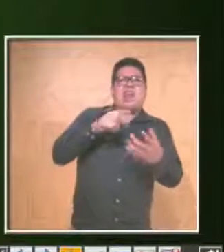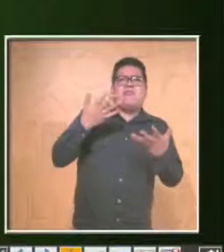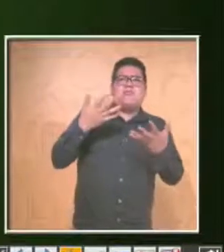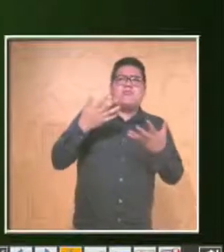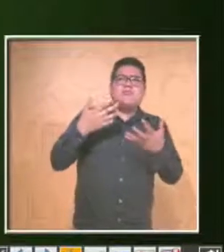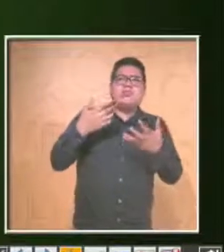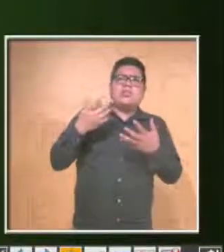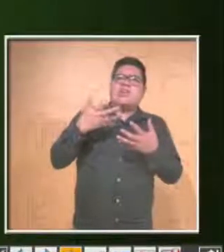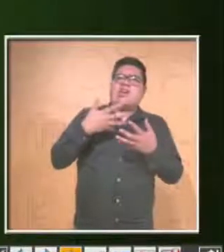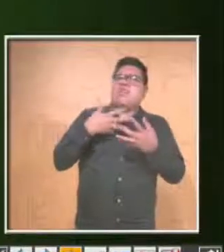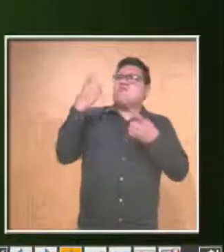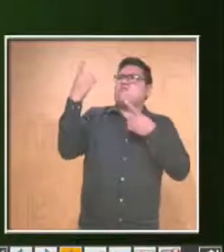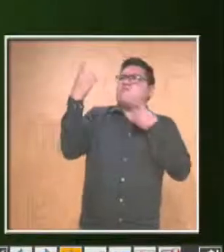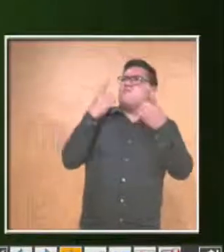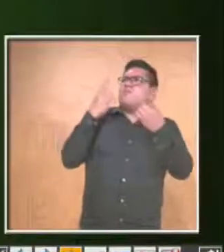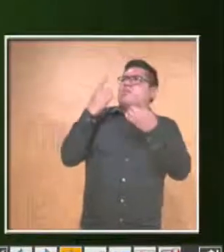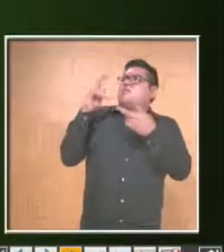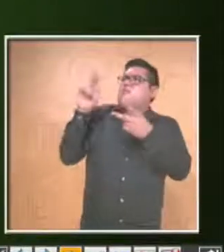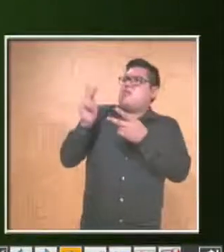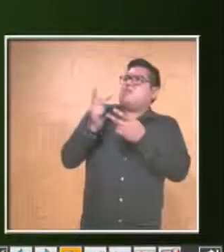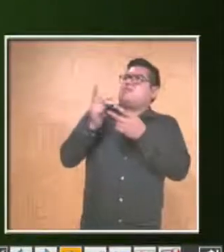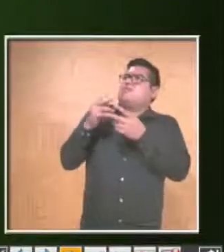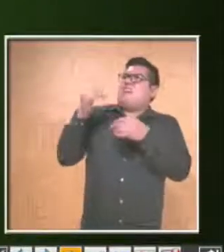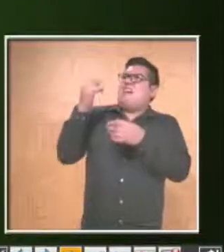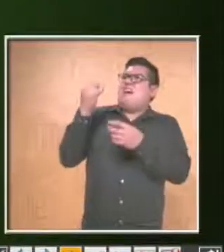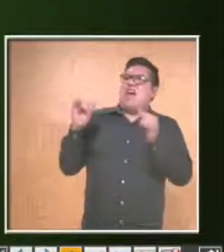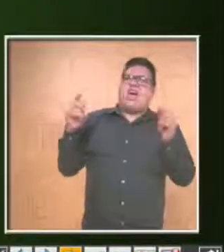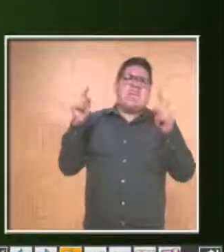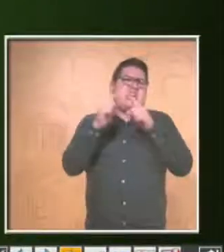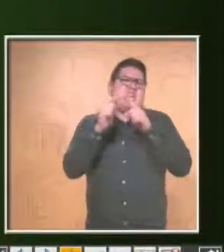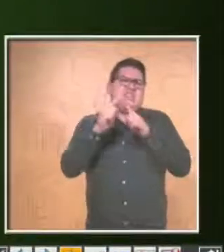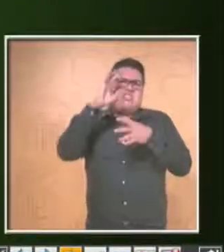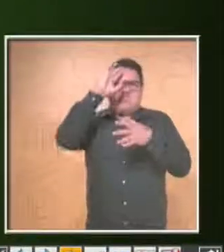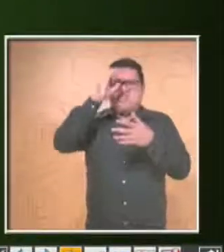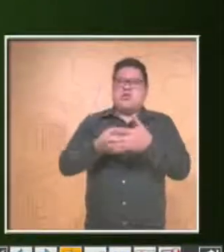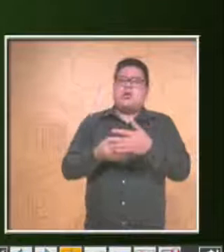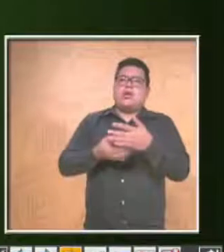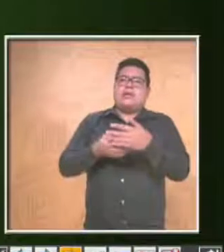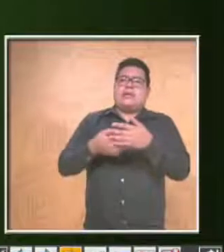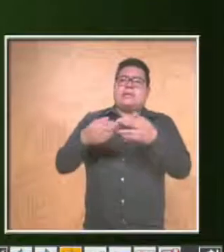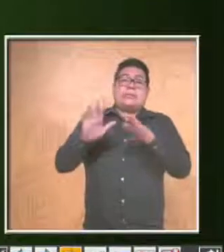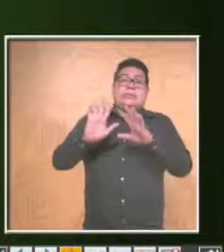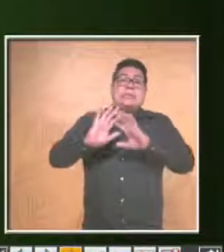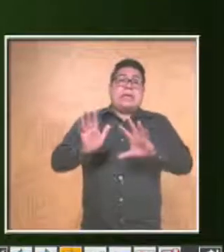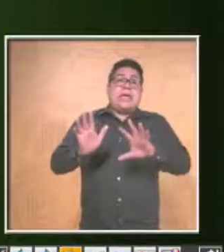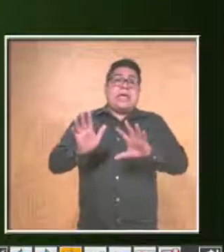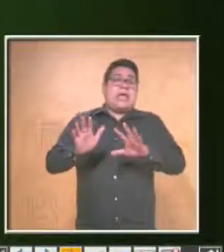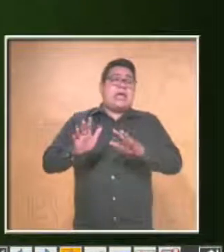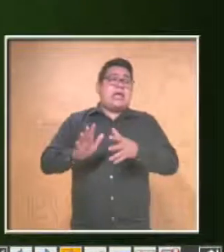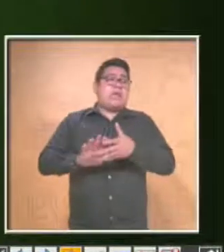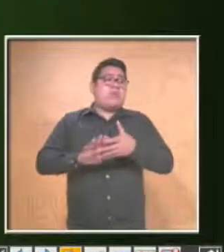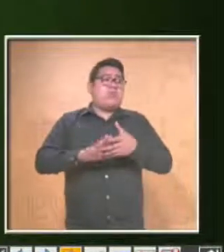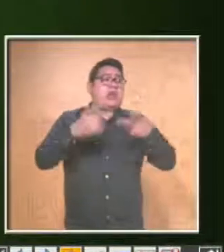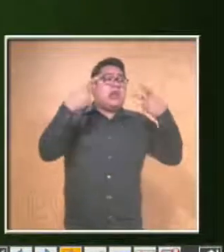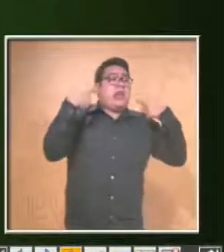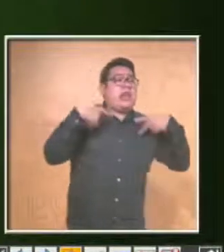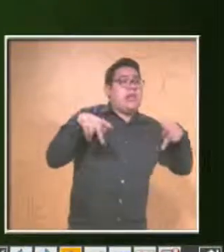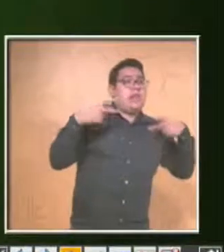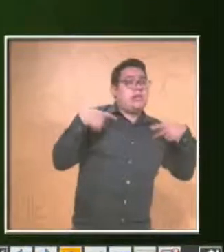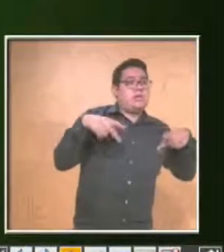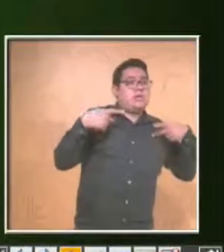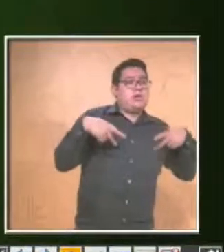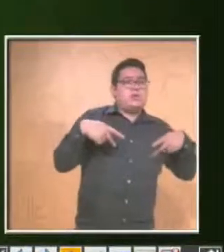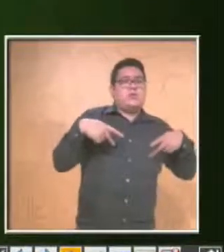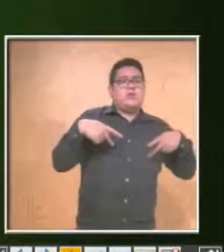los dogmas de la Iglesia Católica, y esto hace que haya un rompimiento entre la gente que sigue las